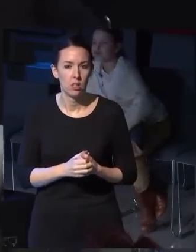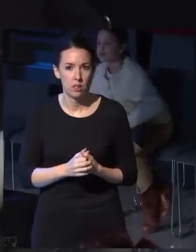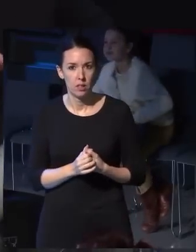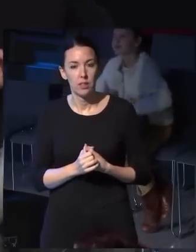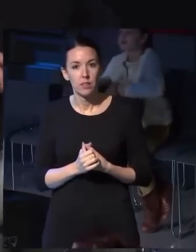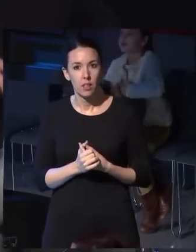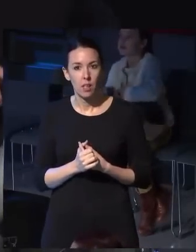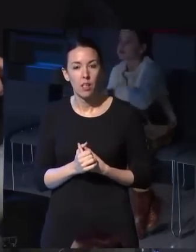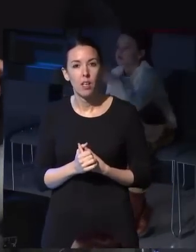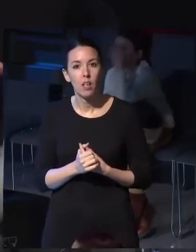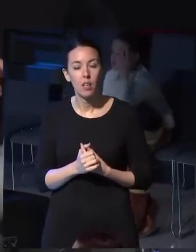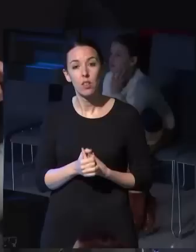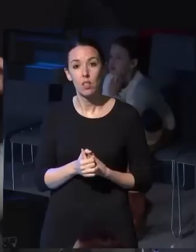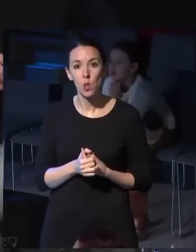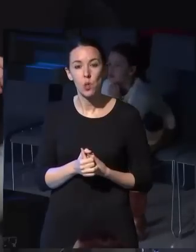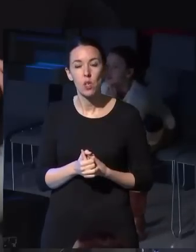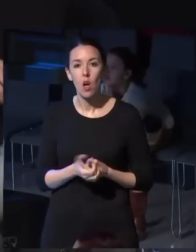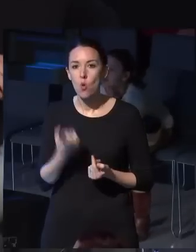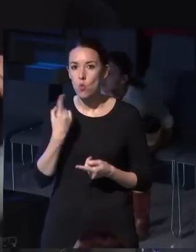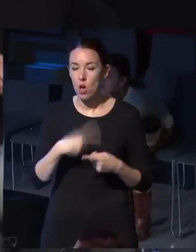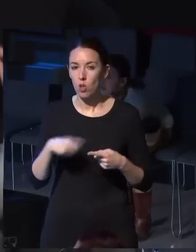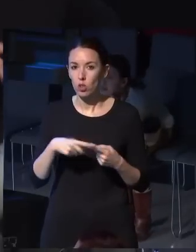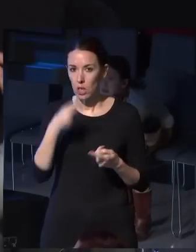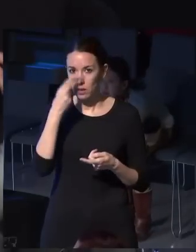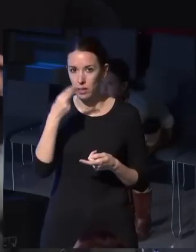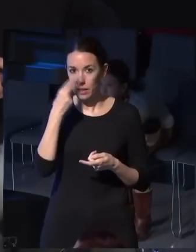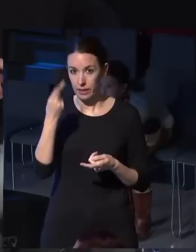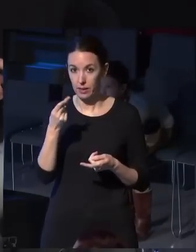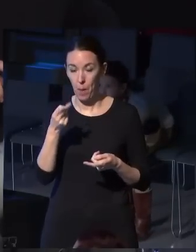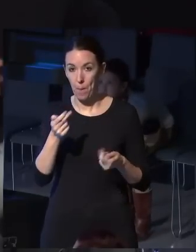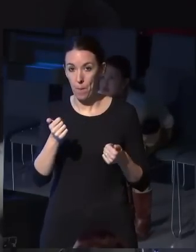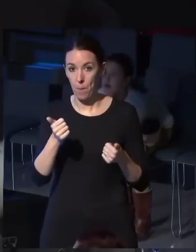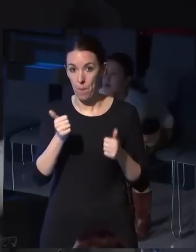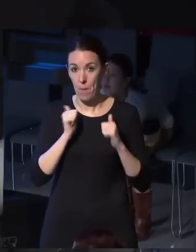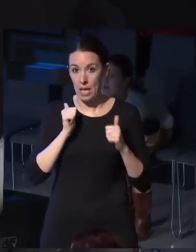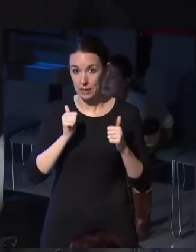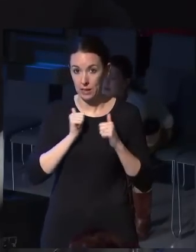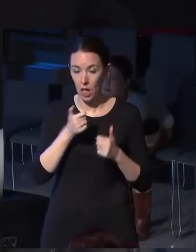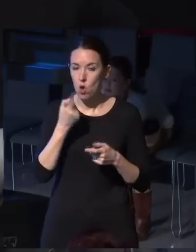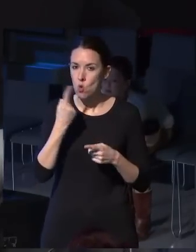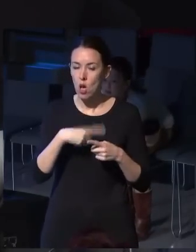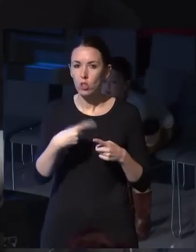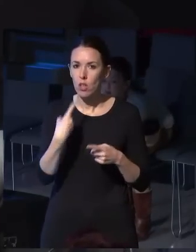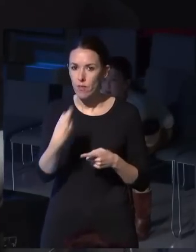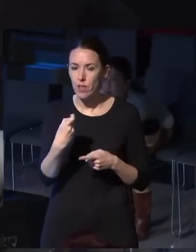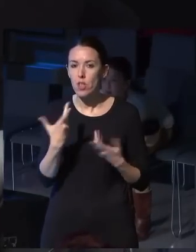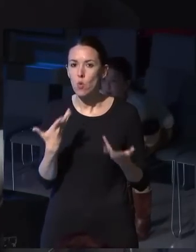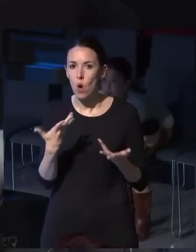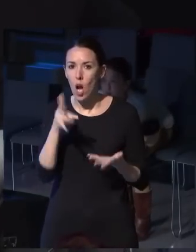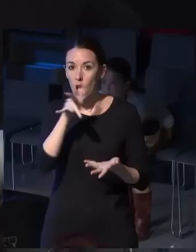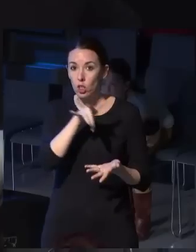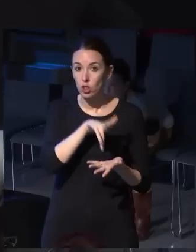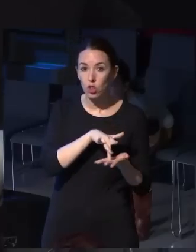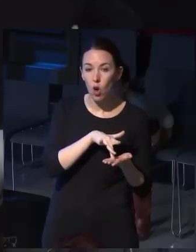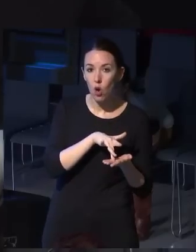ahí, bueno, a mí me parece una cosa que es muy interesante en el máster, que es una cosa muy complicada para mí, que es intentar reflejar lo que está